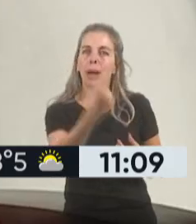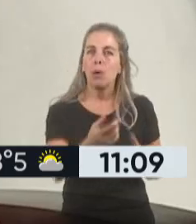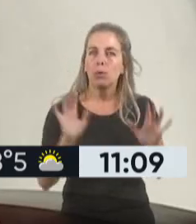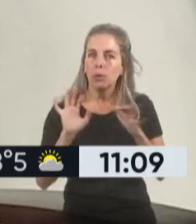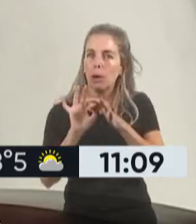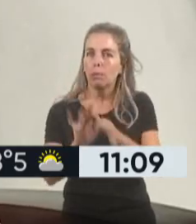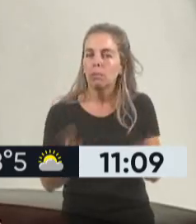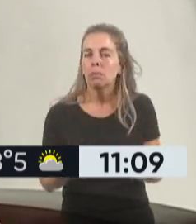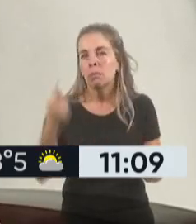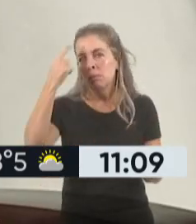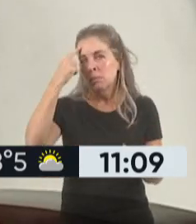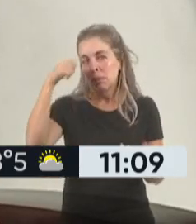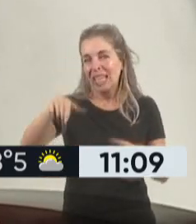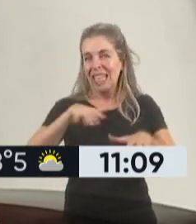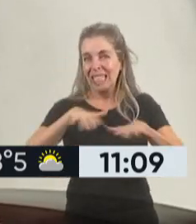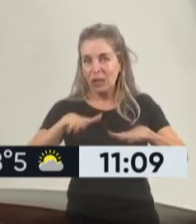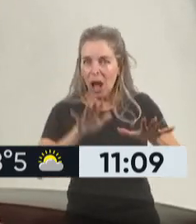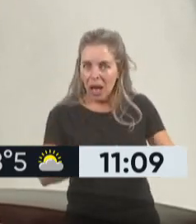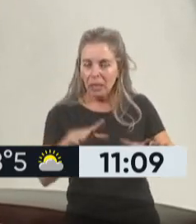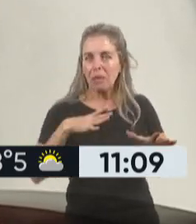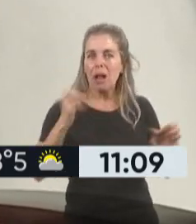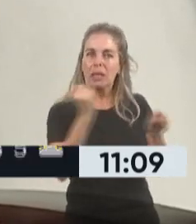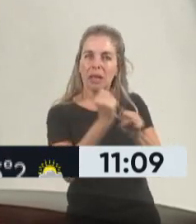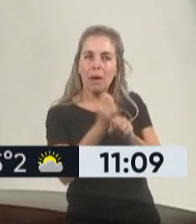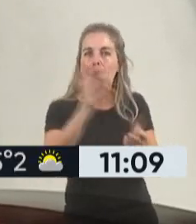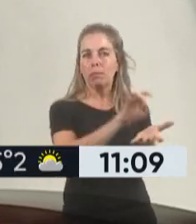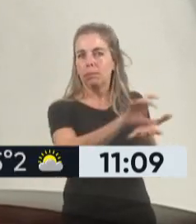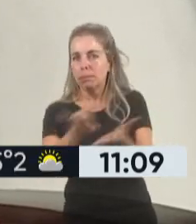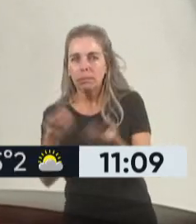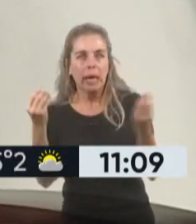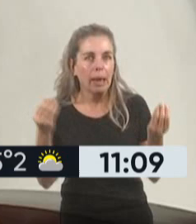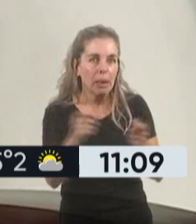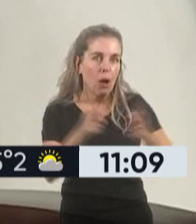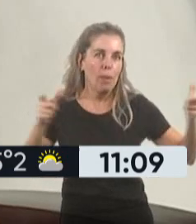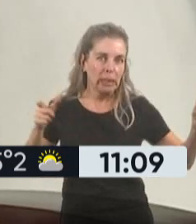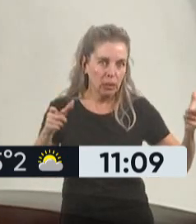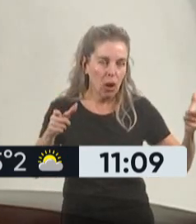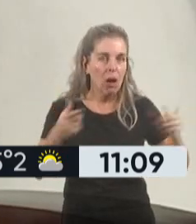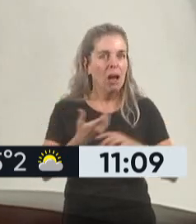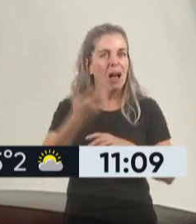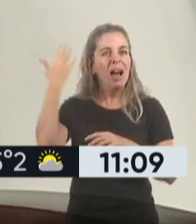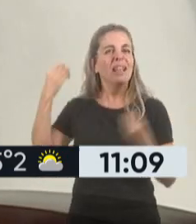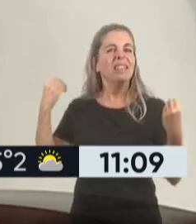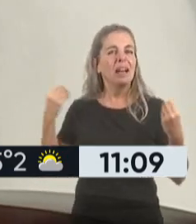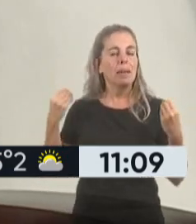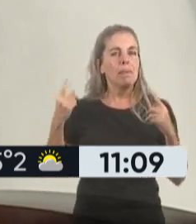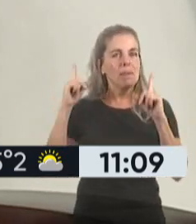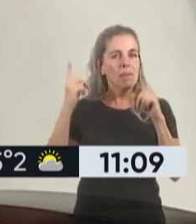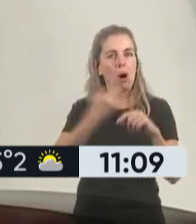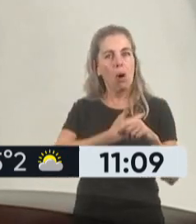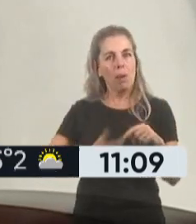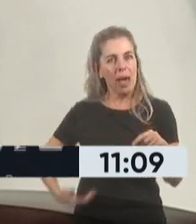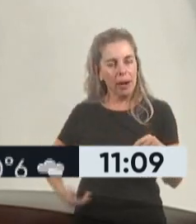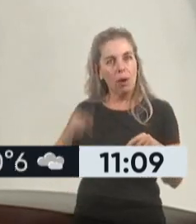¿En cuánto puede impactar sobre el nivel de desempleo lo que ayer señaló en un evento en donde el gobierno